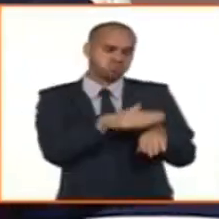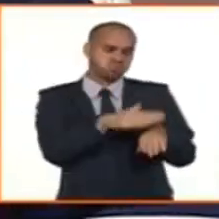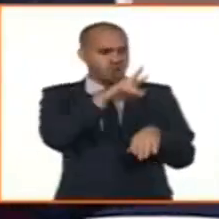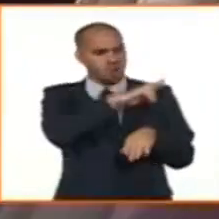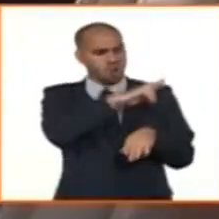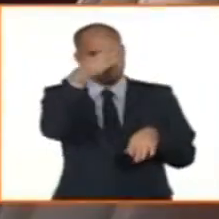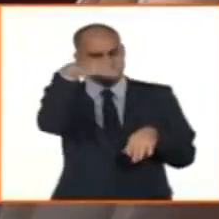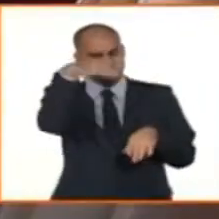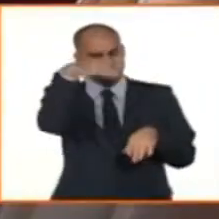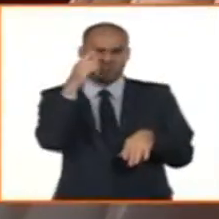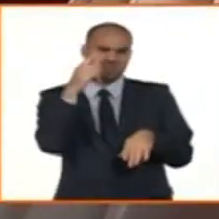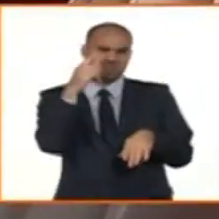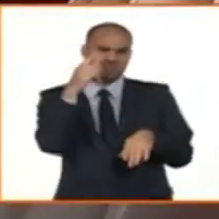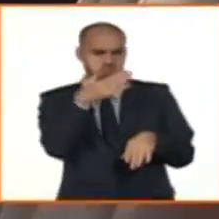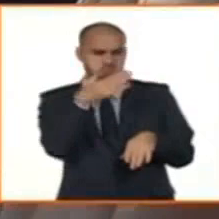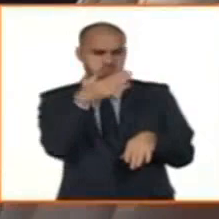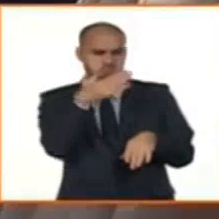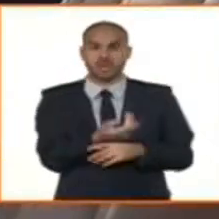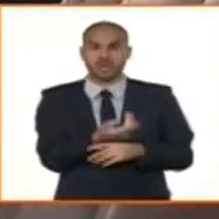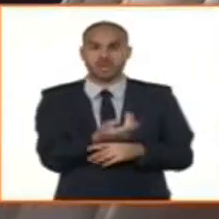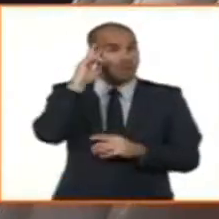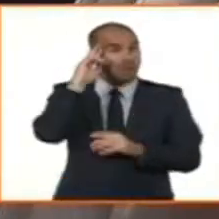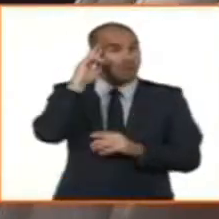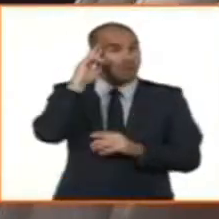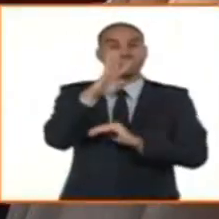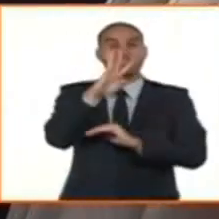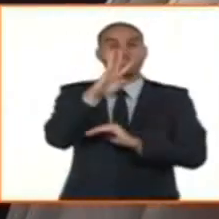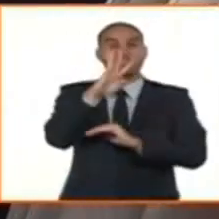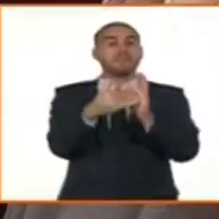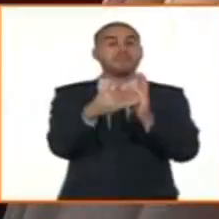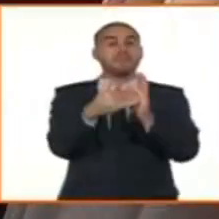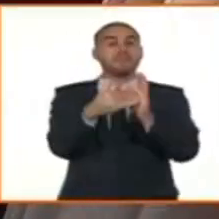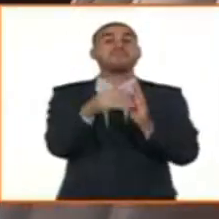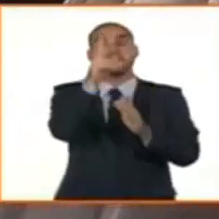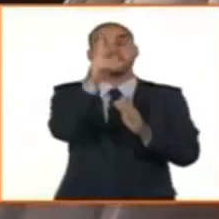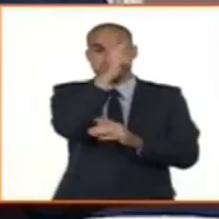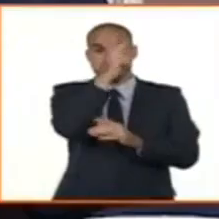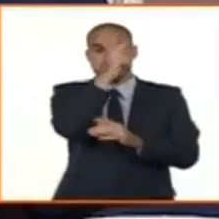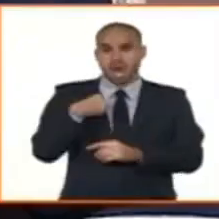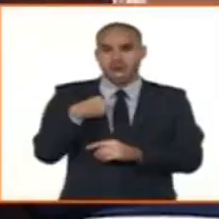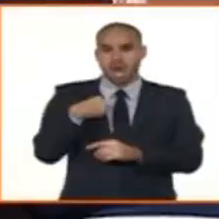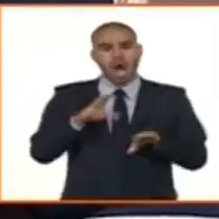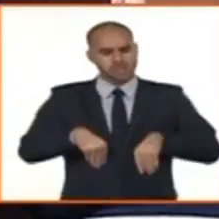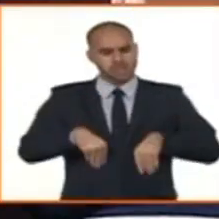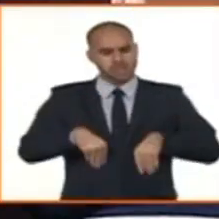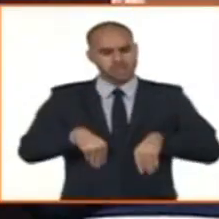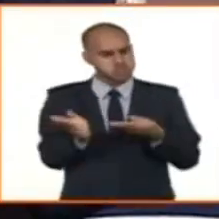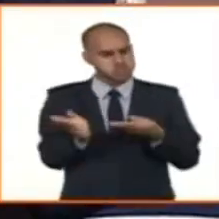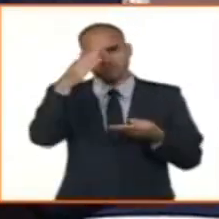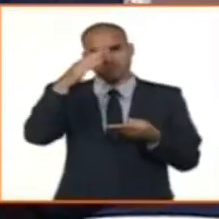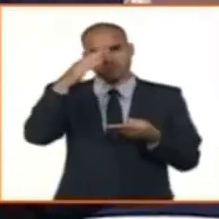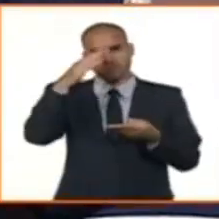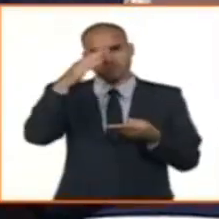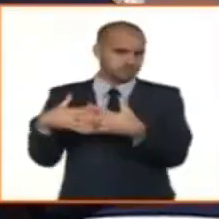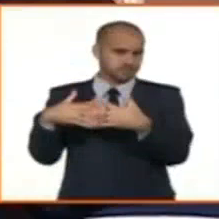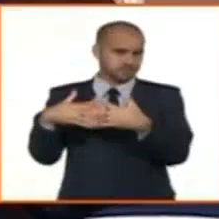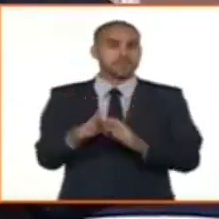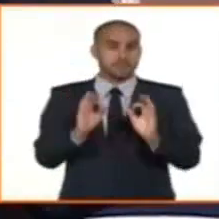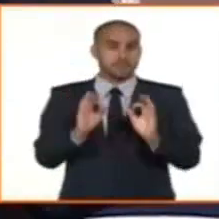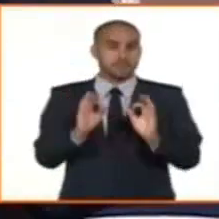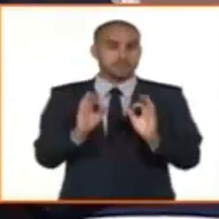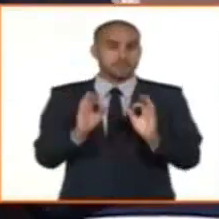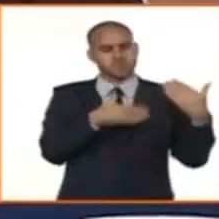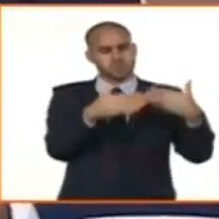recientemente. Recordar los 3.000 médicos que se llevaron, Exactamente. Son que elementos acogieron importantes allá. ahí. Entonces, como resultado de esa política, en el año